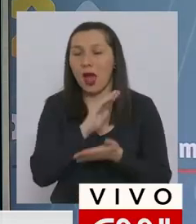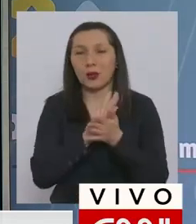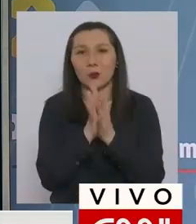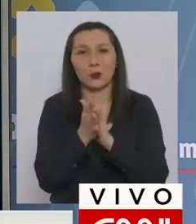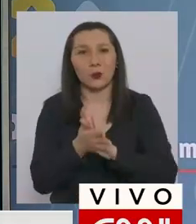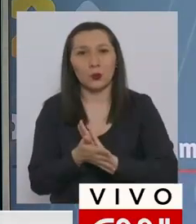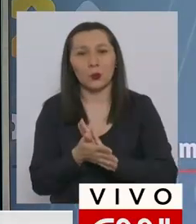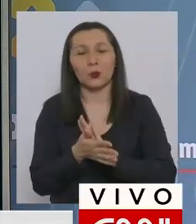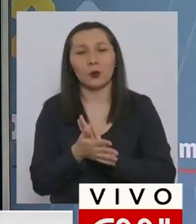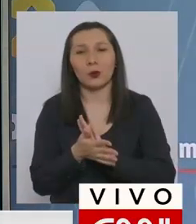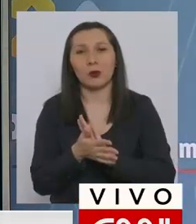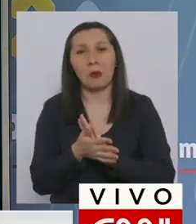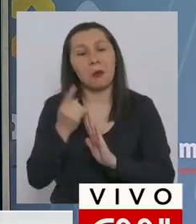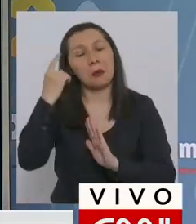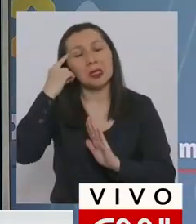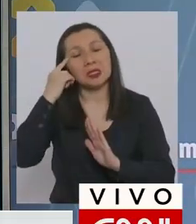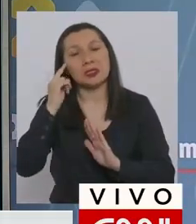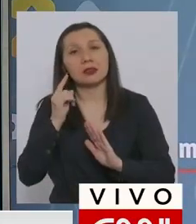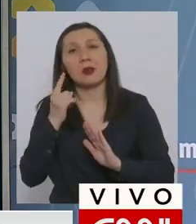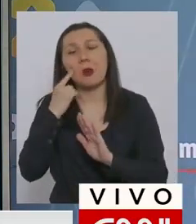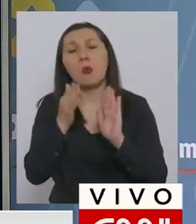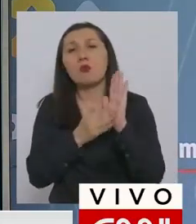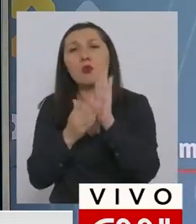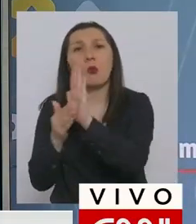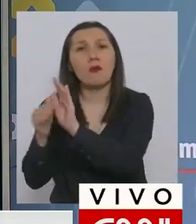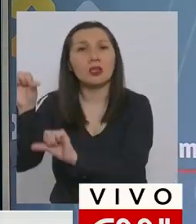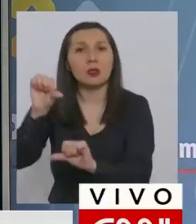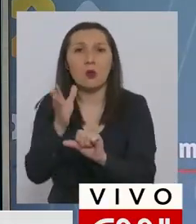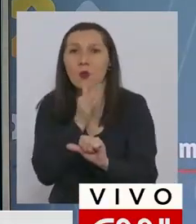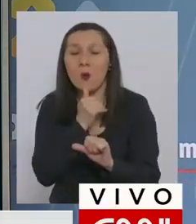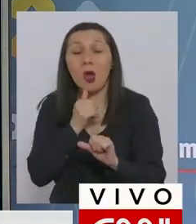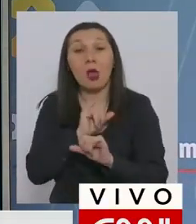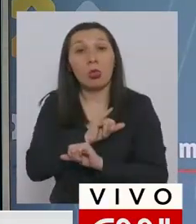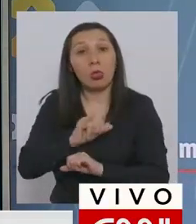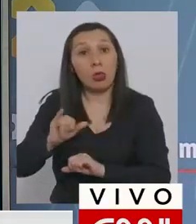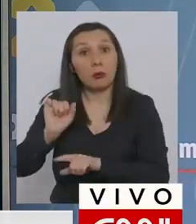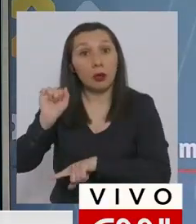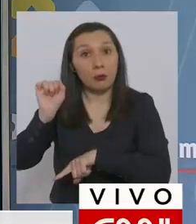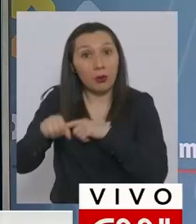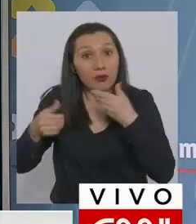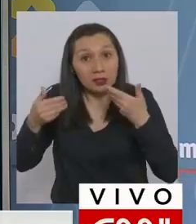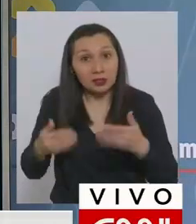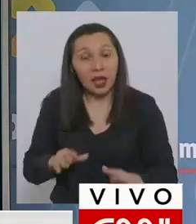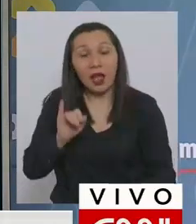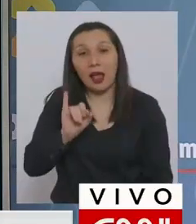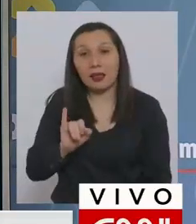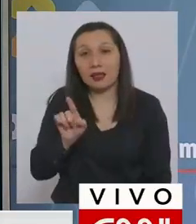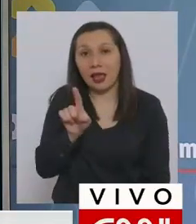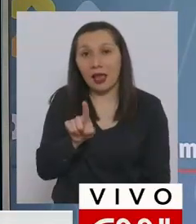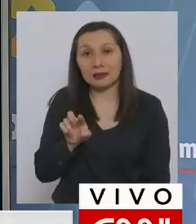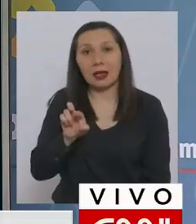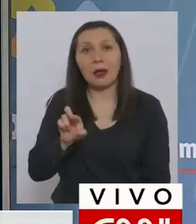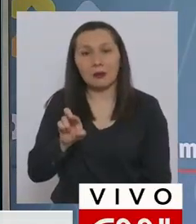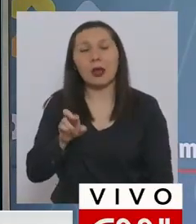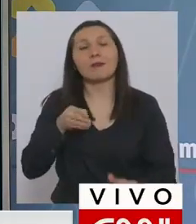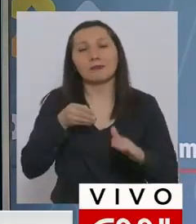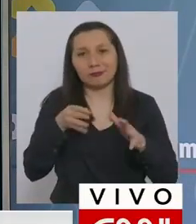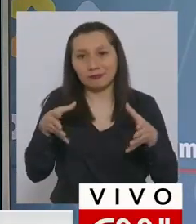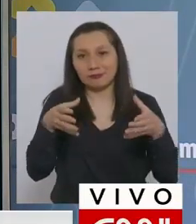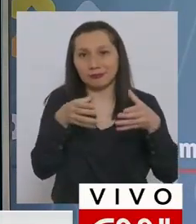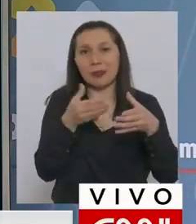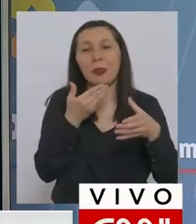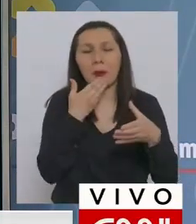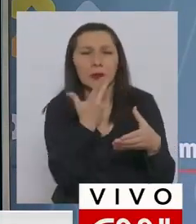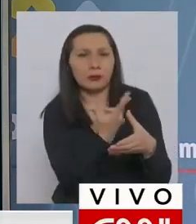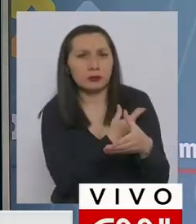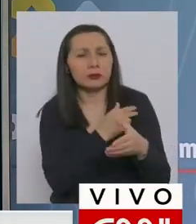a que se iniciara masivamente la vacunación a los menores de 17 años. Esta enfermedad se ha presentado en menores de